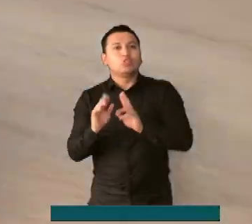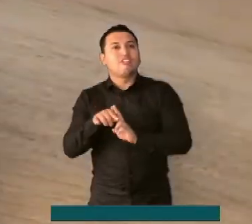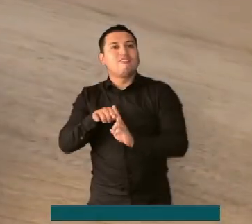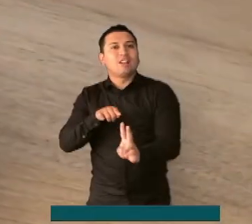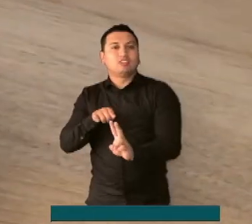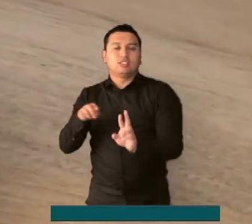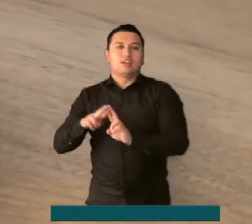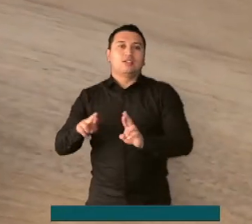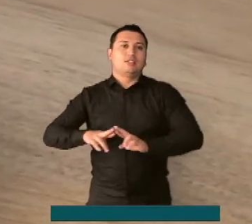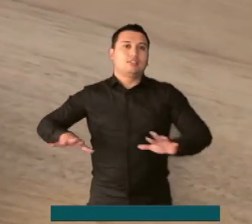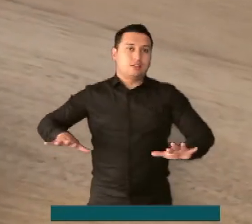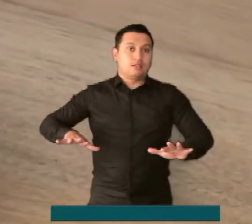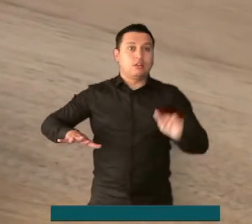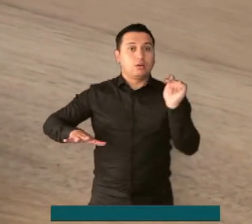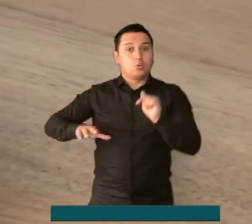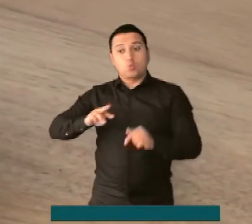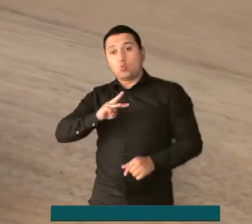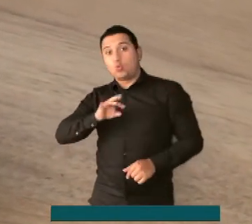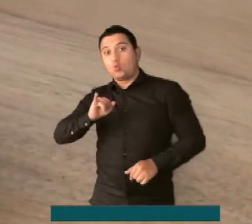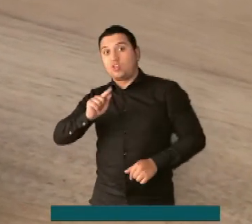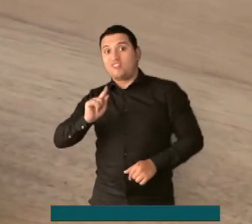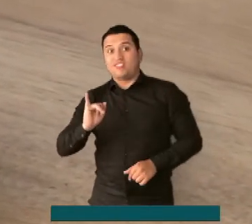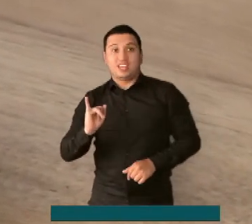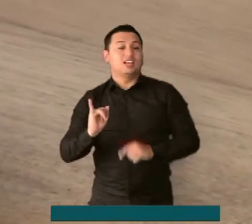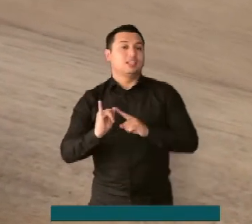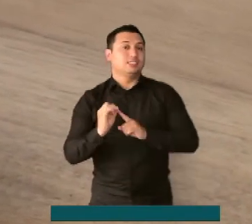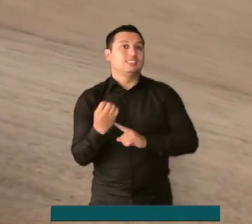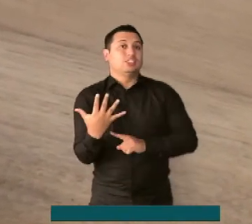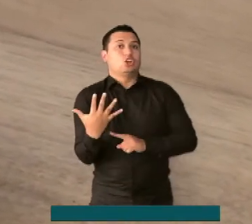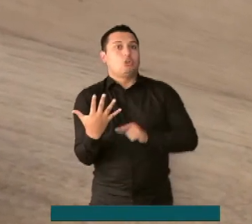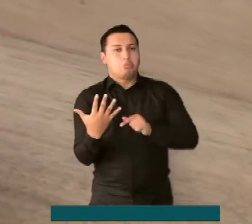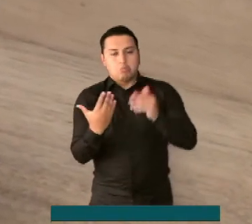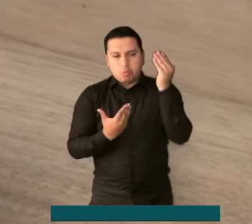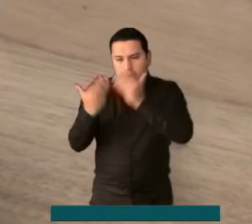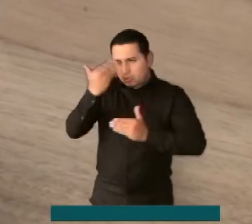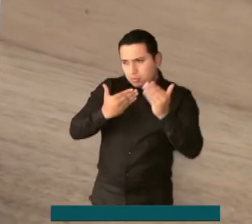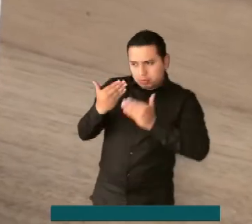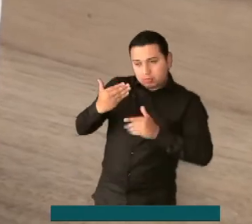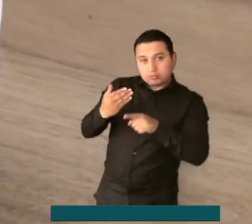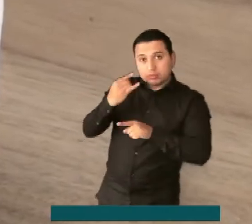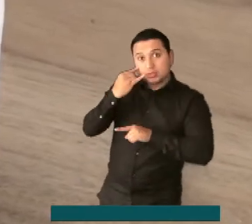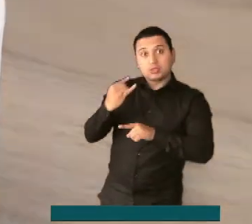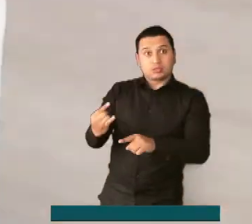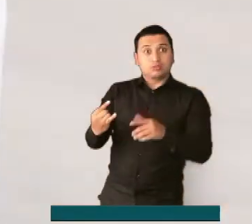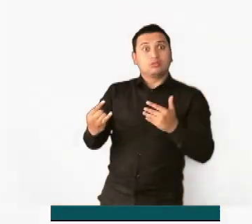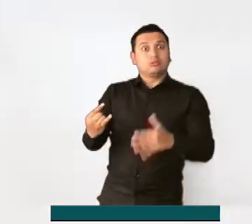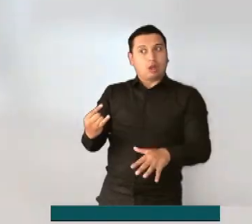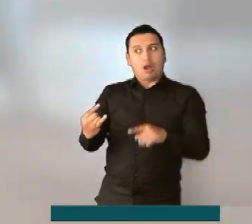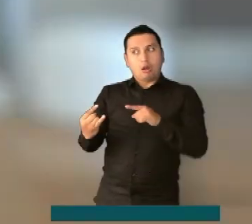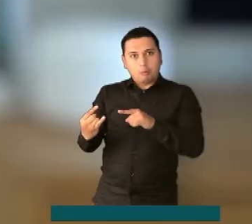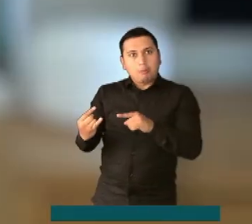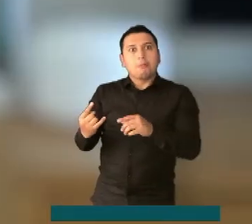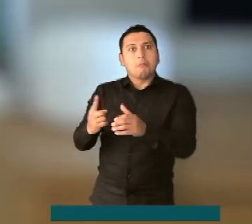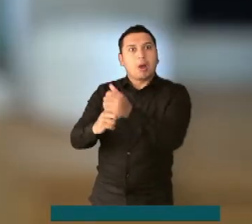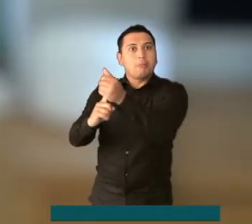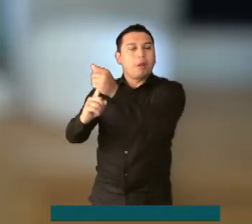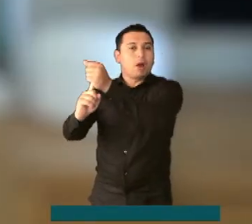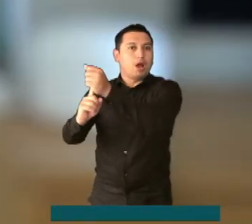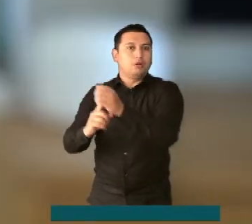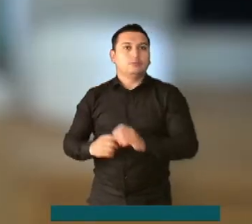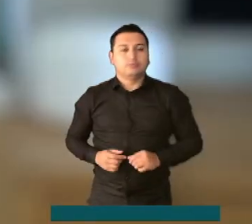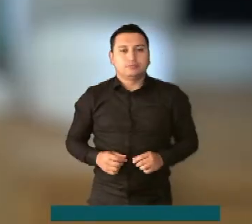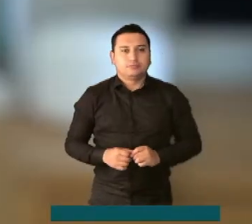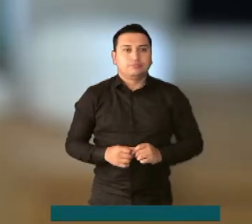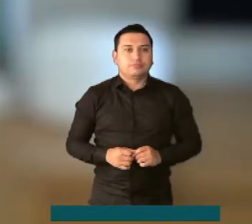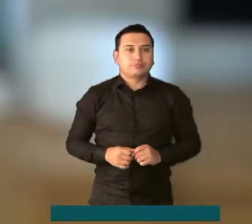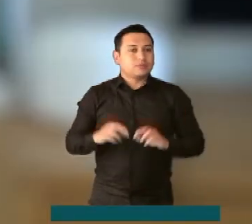y la verdad es que, a pesar de ser una red de Wi-Fi 5, las pruebas que hicimos dieron resultados interesantes, sujetos, por supuesto, a la oferta